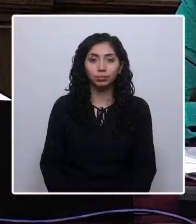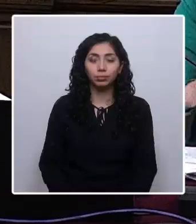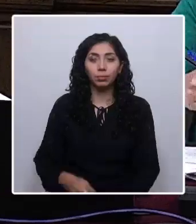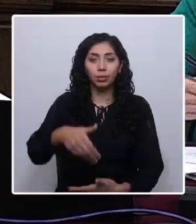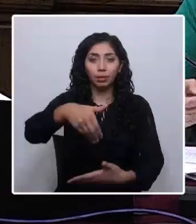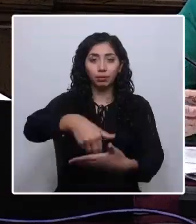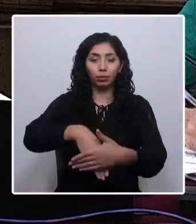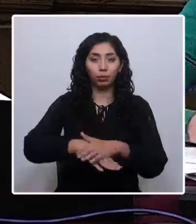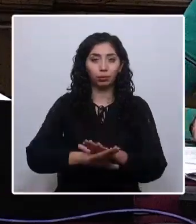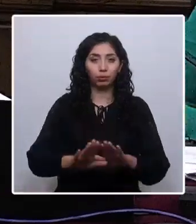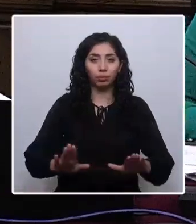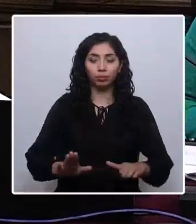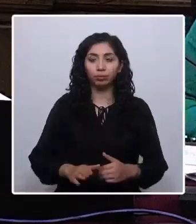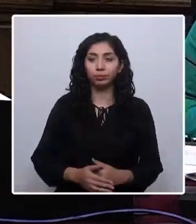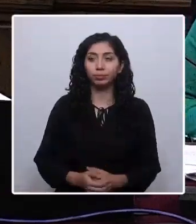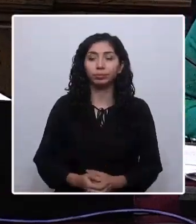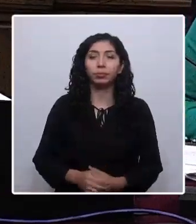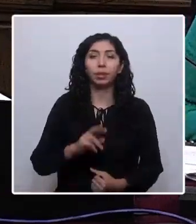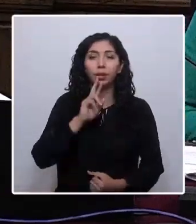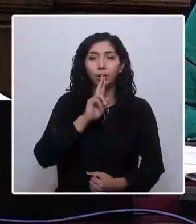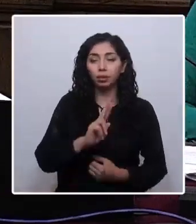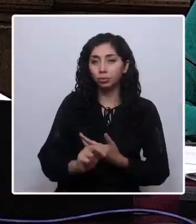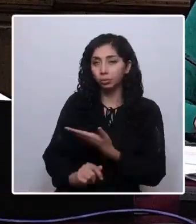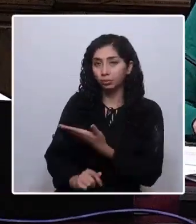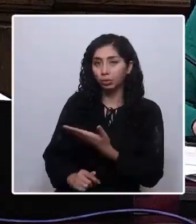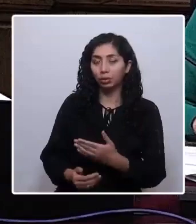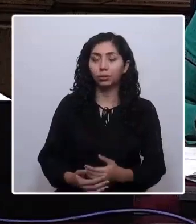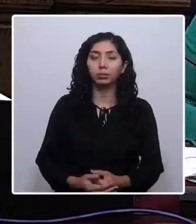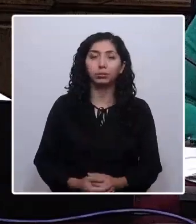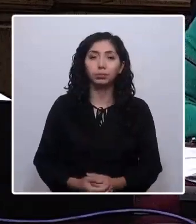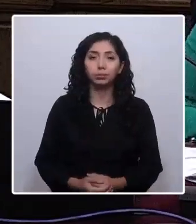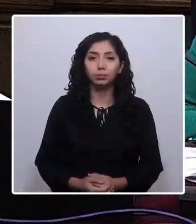Finalizada la votación, resultado.